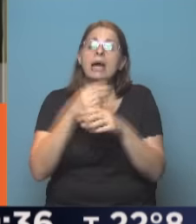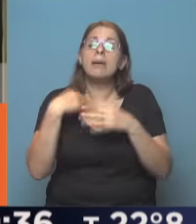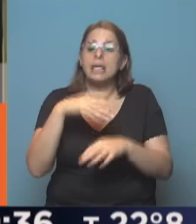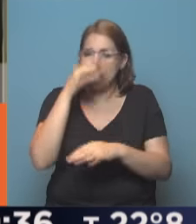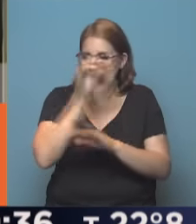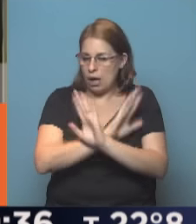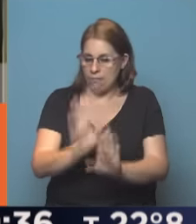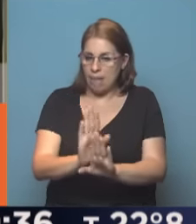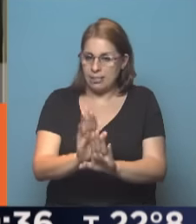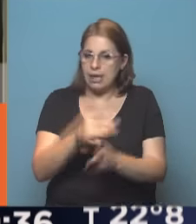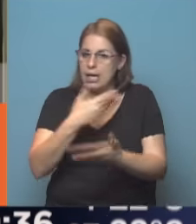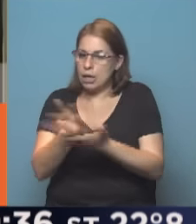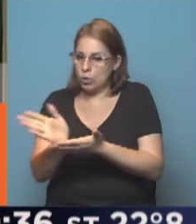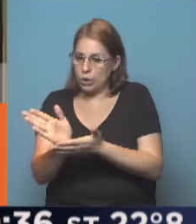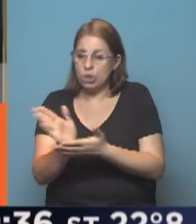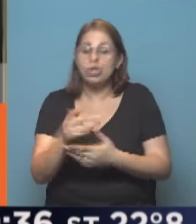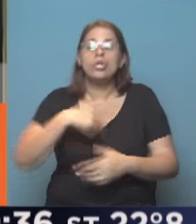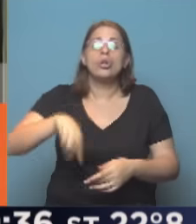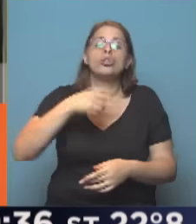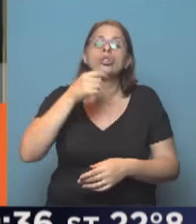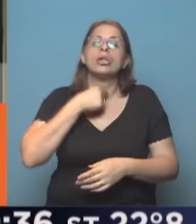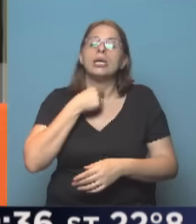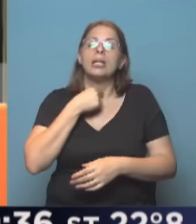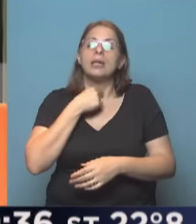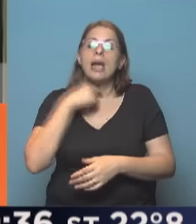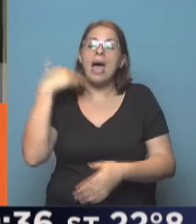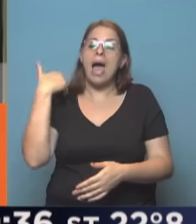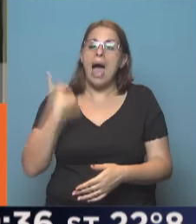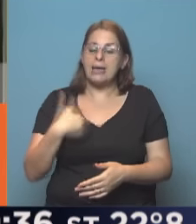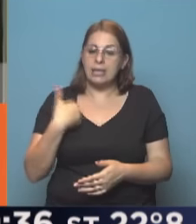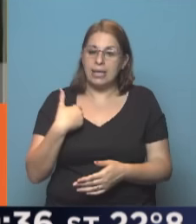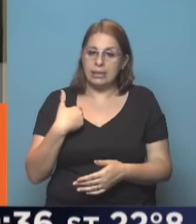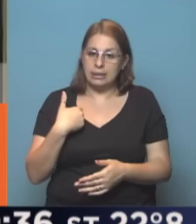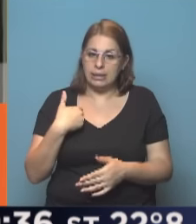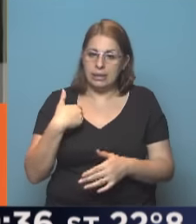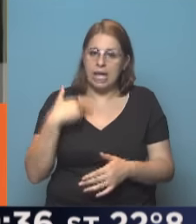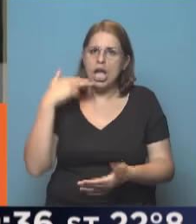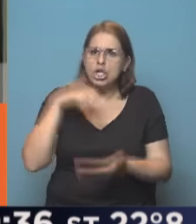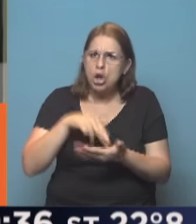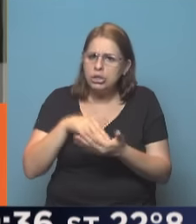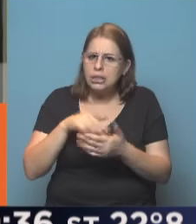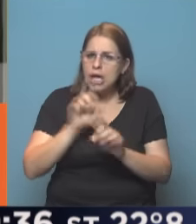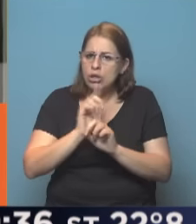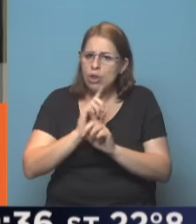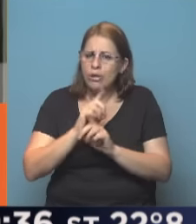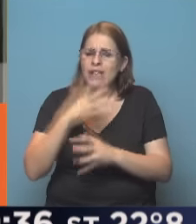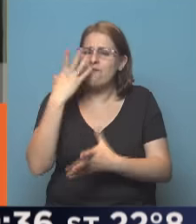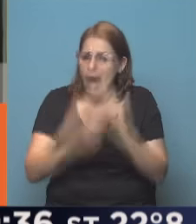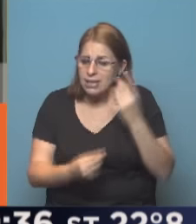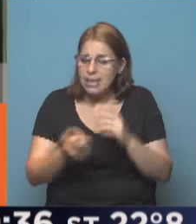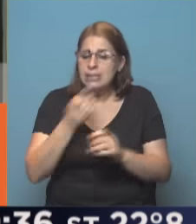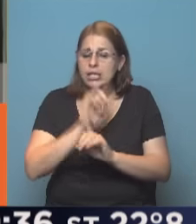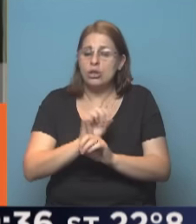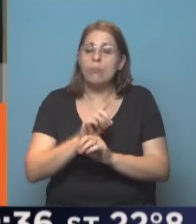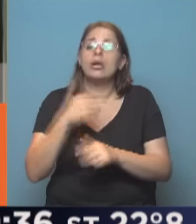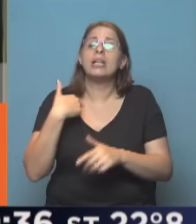suceda. Nosotros queremos que la Argentina sea noticia no porque no hizo bien los deberes, sino porque